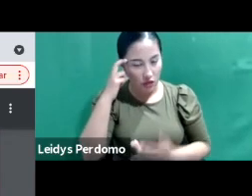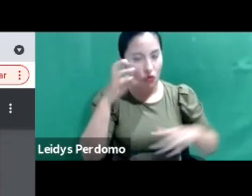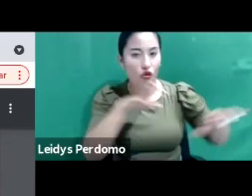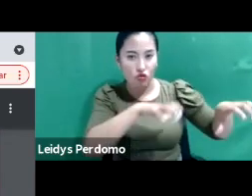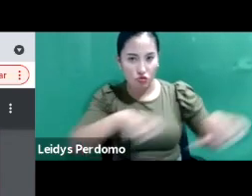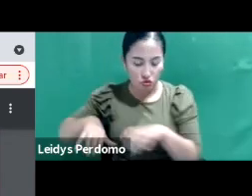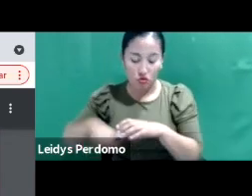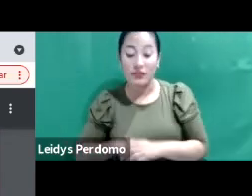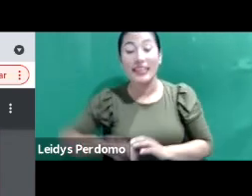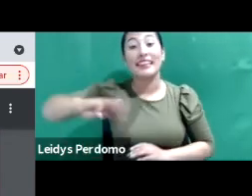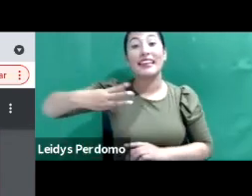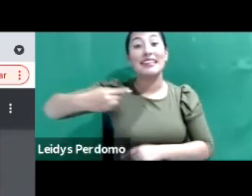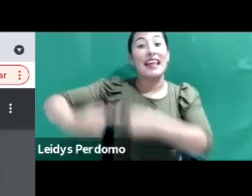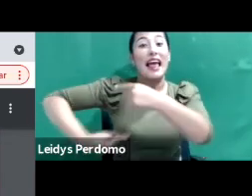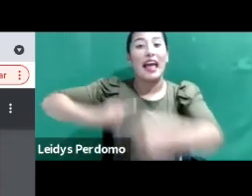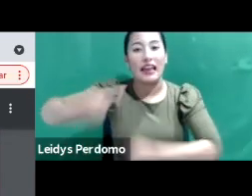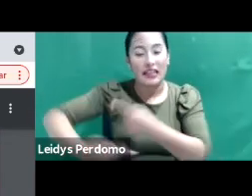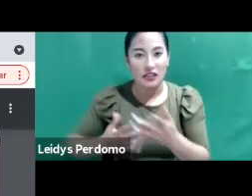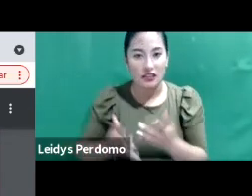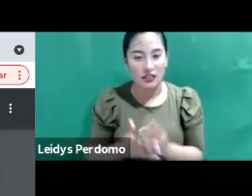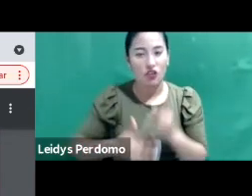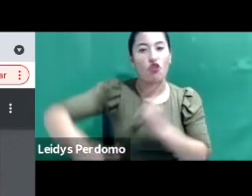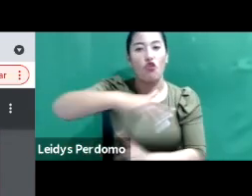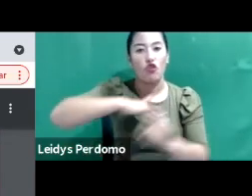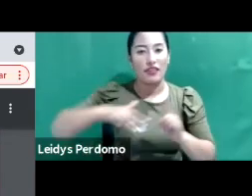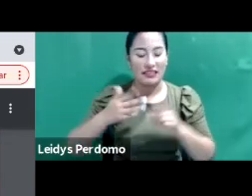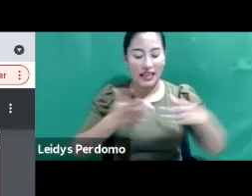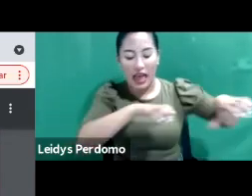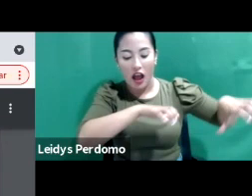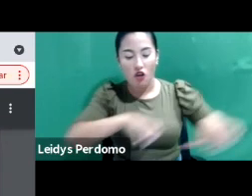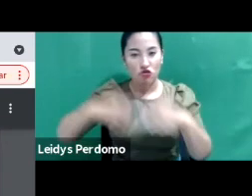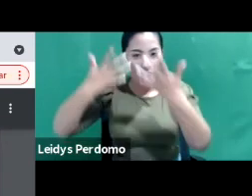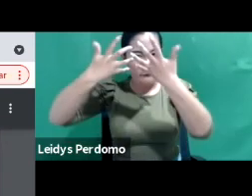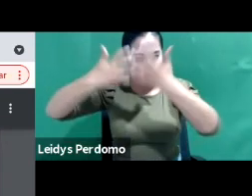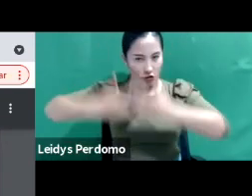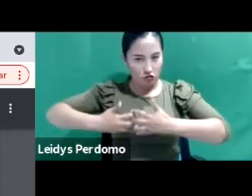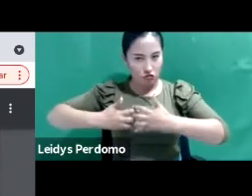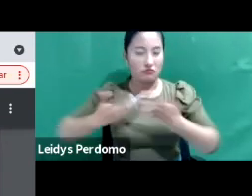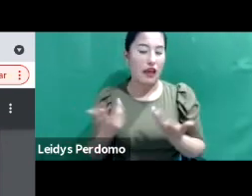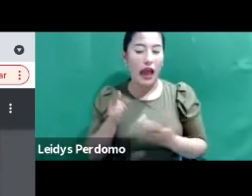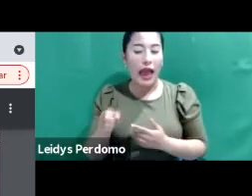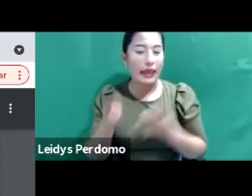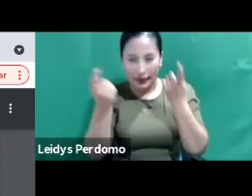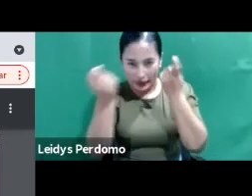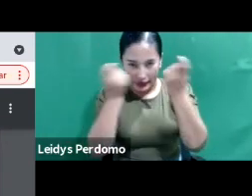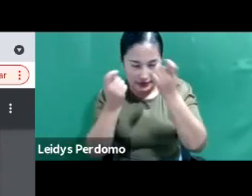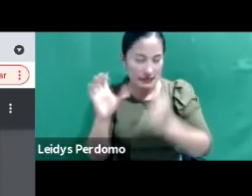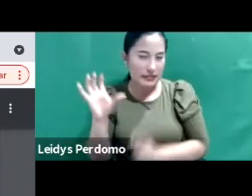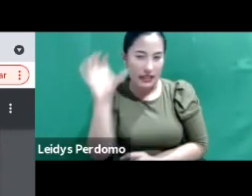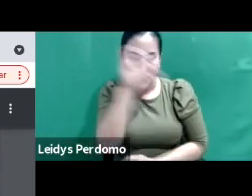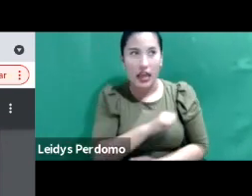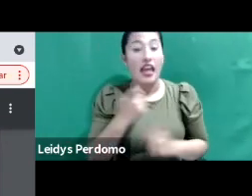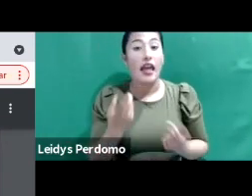y tercera generación todo lo que tiene que ver con el contextualismo funcional. Desde allí encontramos estrategias, ejemplos, niños y en adolescentes